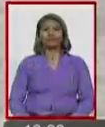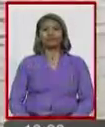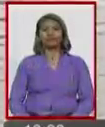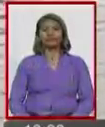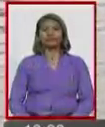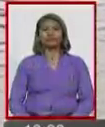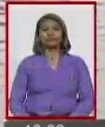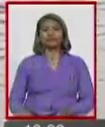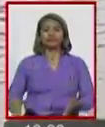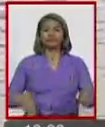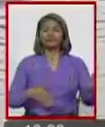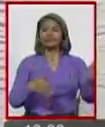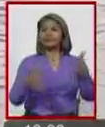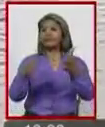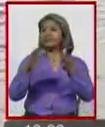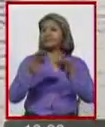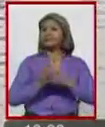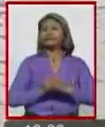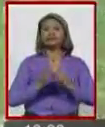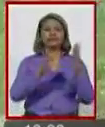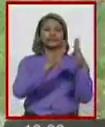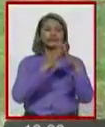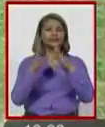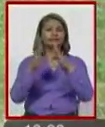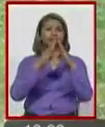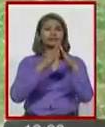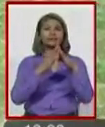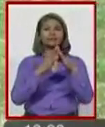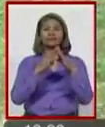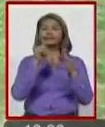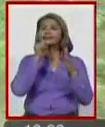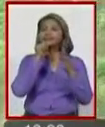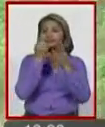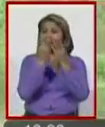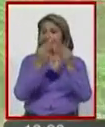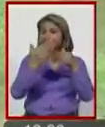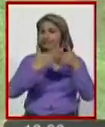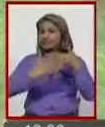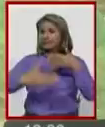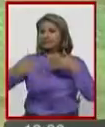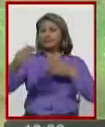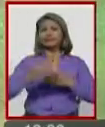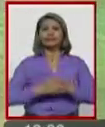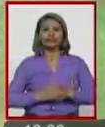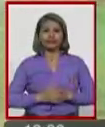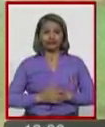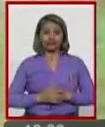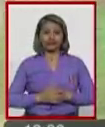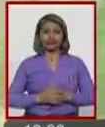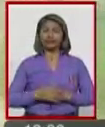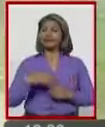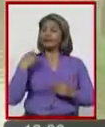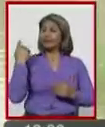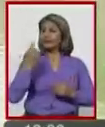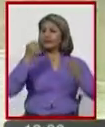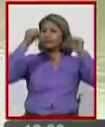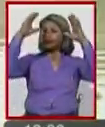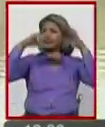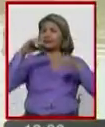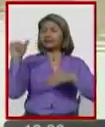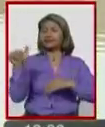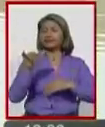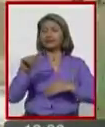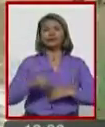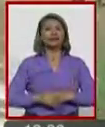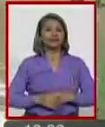nuestras calles, nuestro barrio, y más que todo que se haga un canal de desagüe, porque cada vez que llueve este es el mismo problema de siempre.